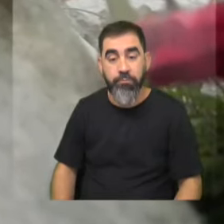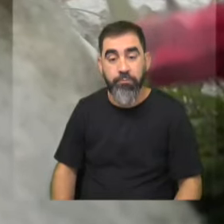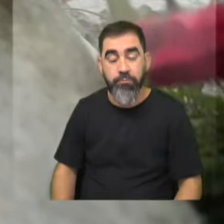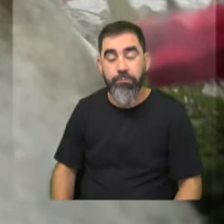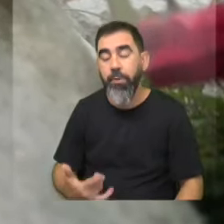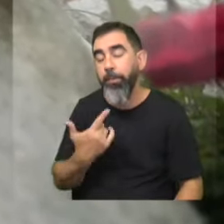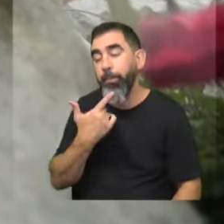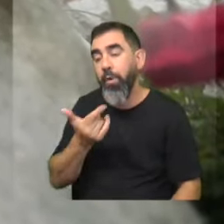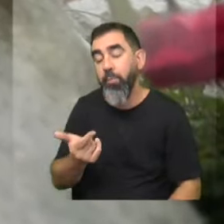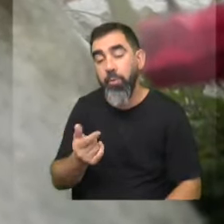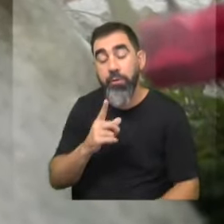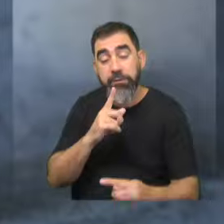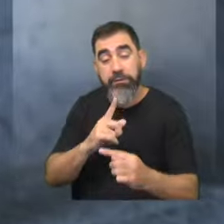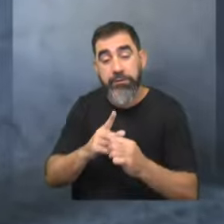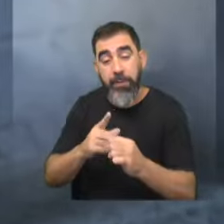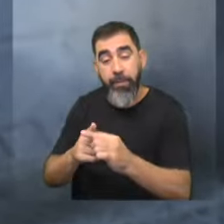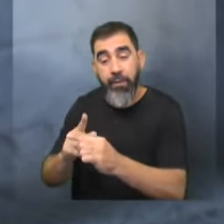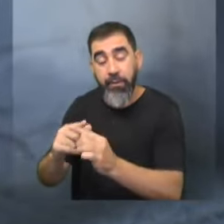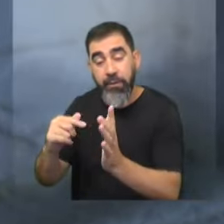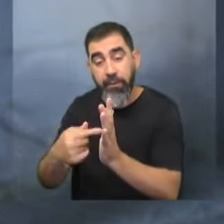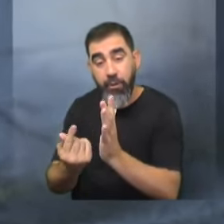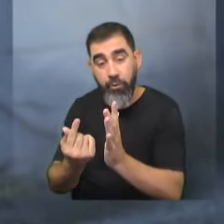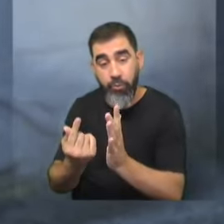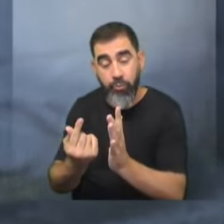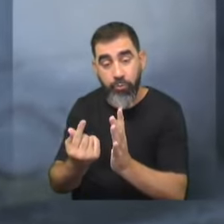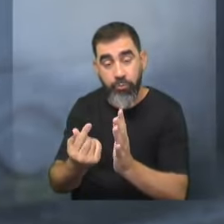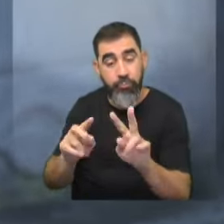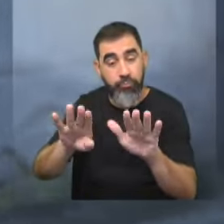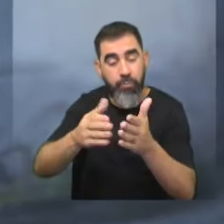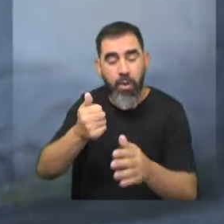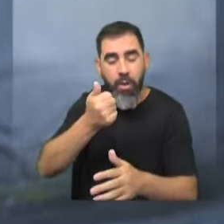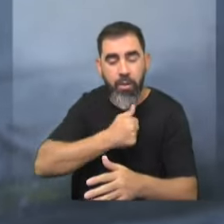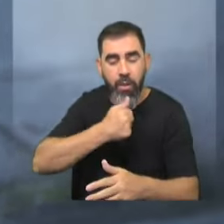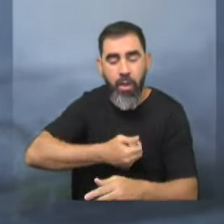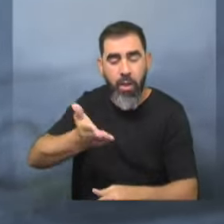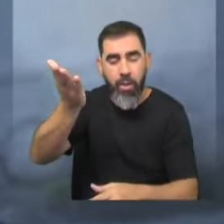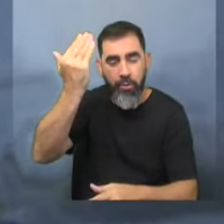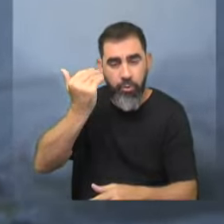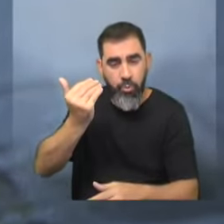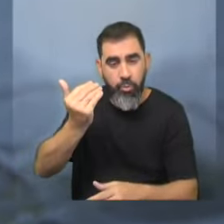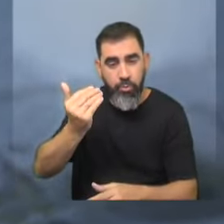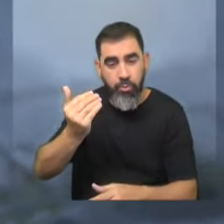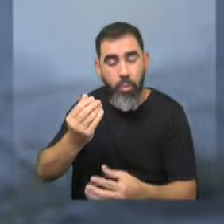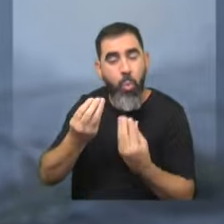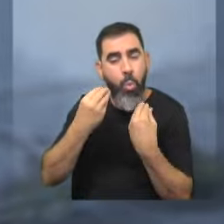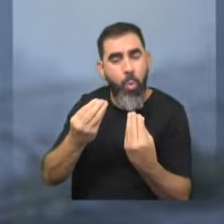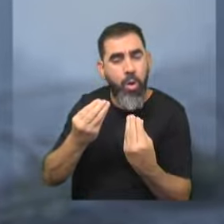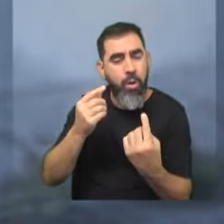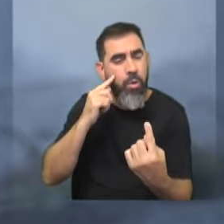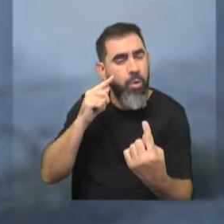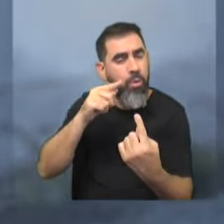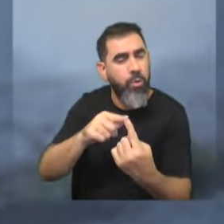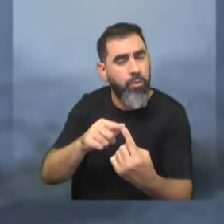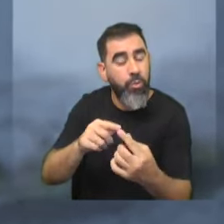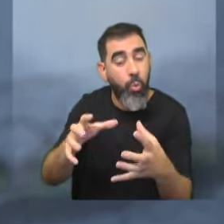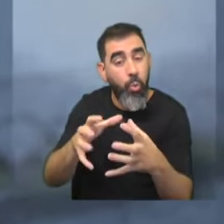Por ejemplo, el cementerio central, especialmente en el primer cuerpo, que es el cuerpo más antiguo, nosotros podemos ver cuáles eran las intencionalidades de